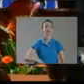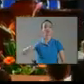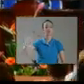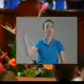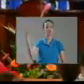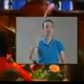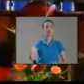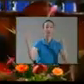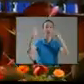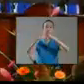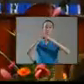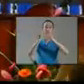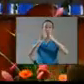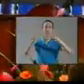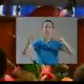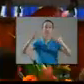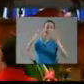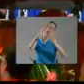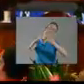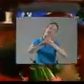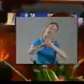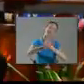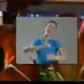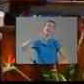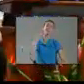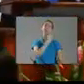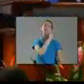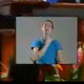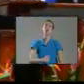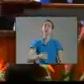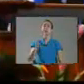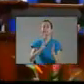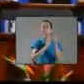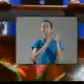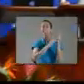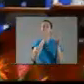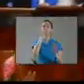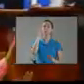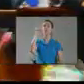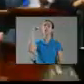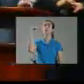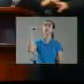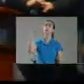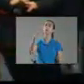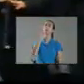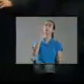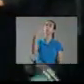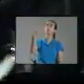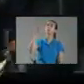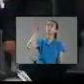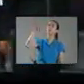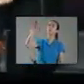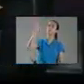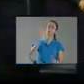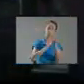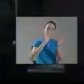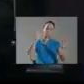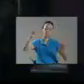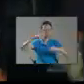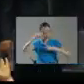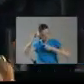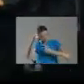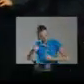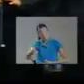Rey, toda la noche sin parar, cantando alabanzas al Señor, diciendo de su